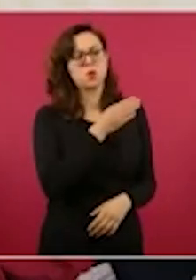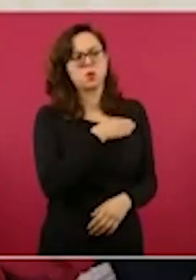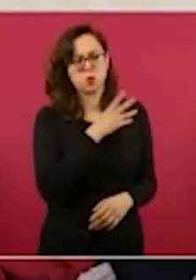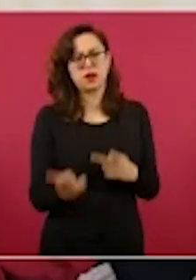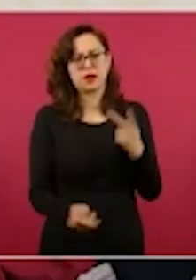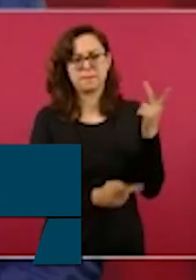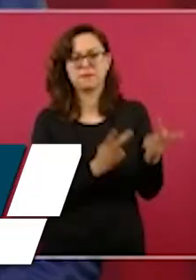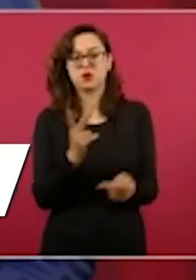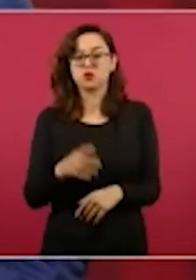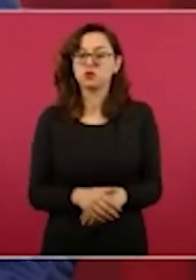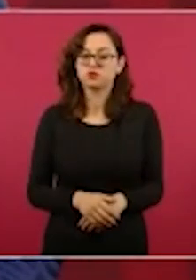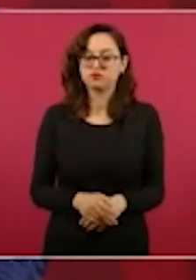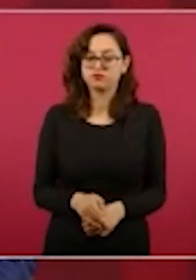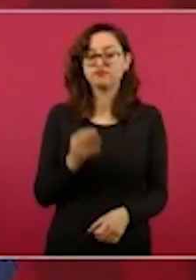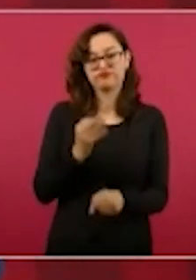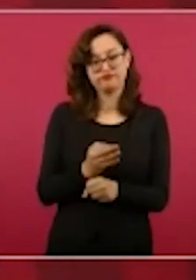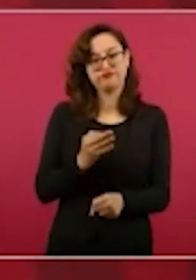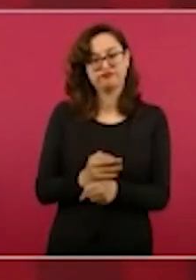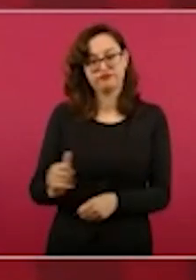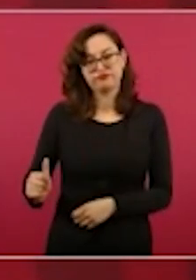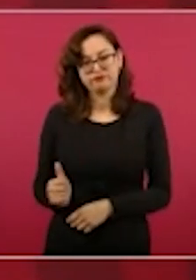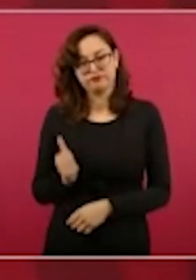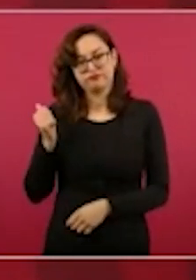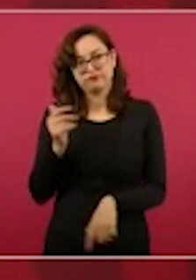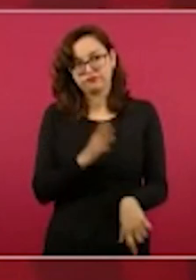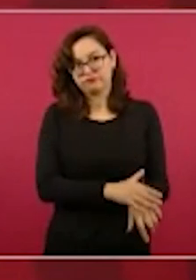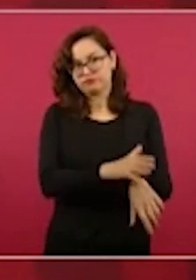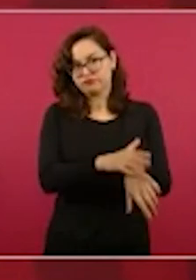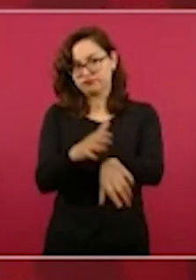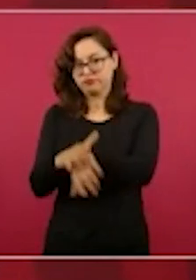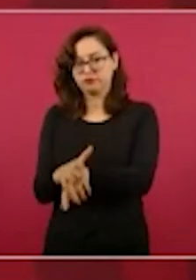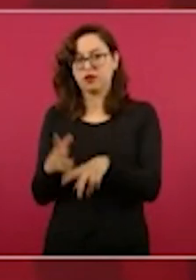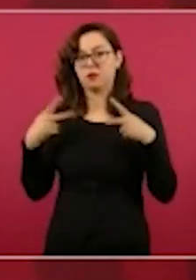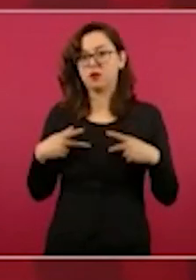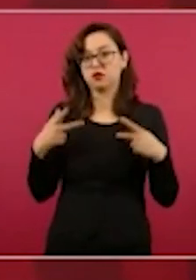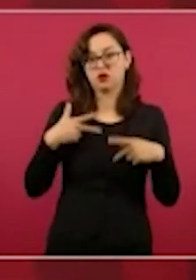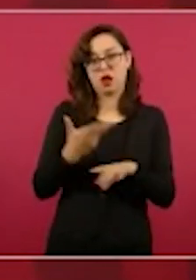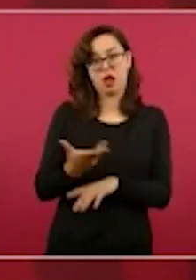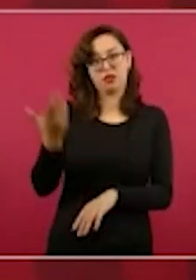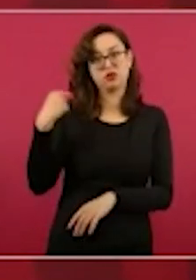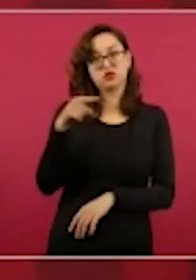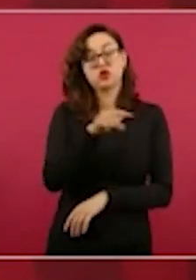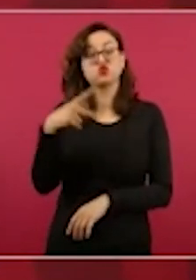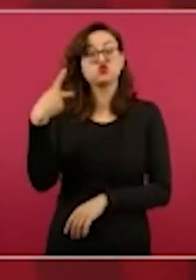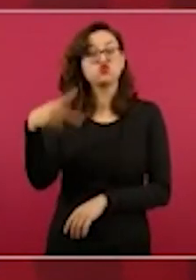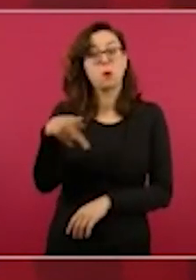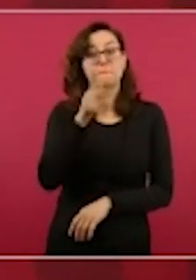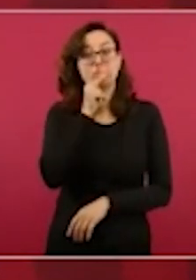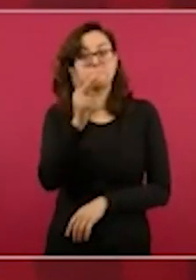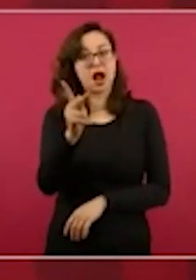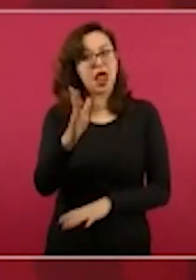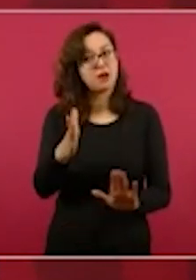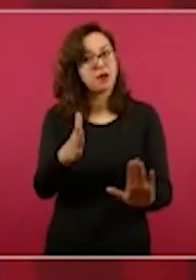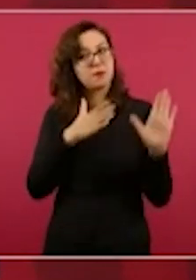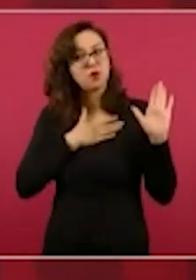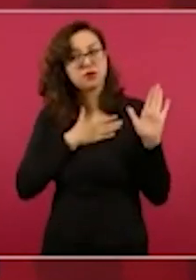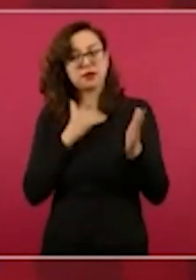hago el llamado a todos los que recibieron estos créditos a la palabra para que no dejen